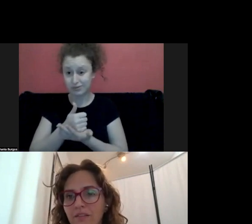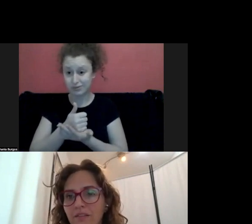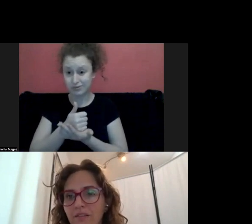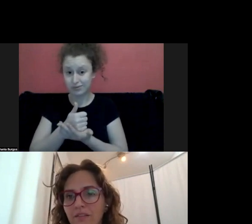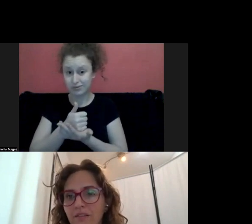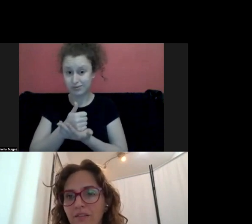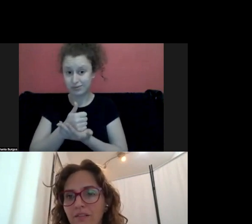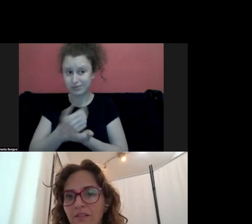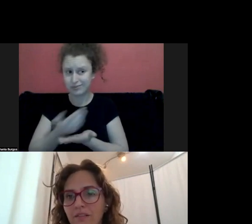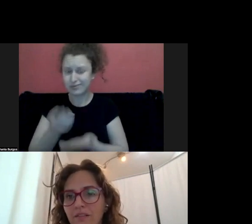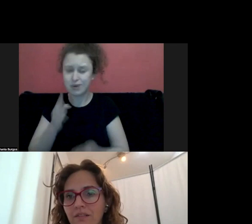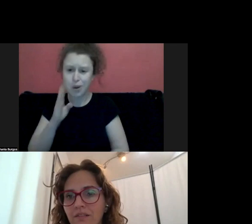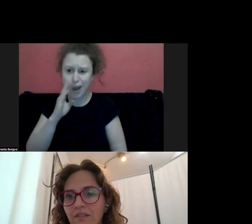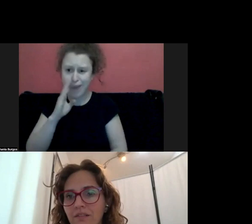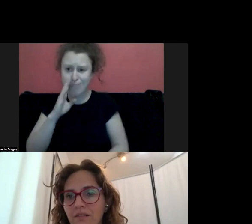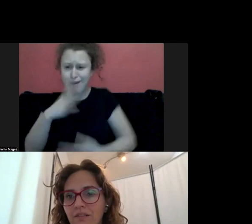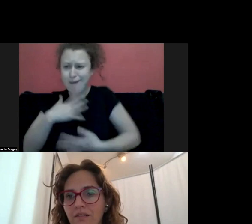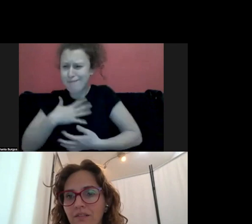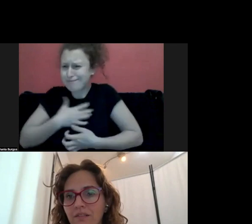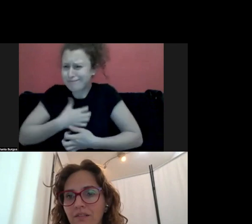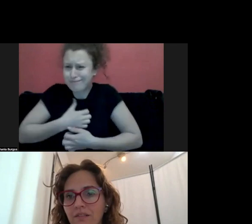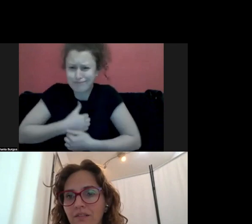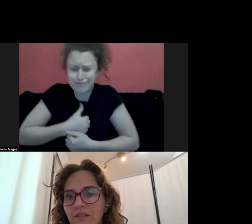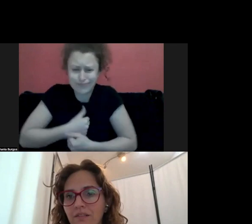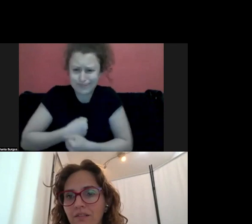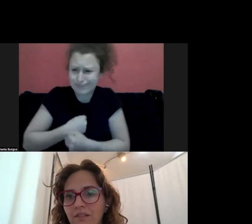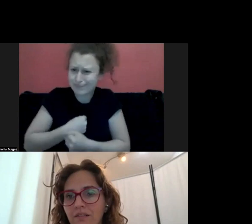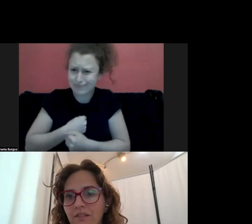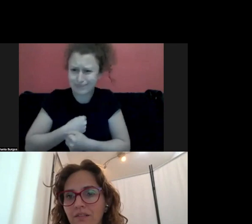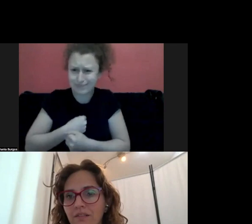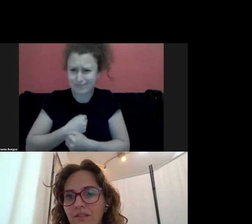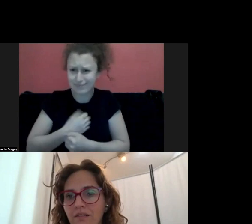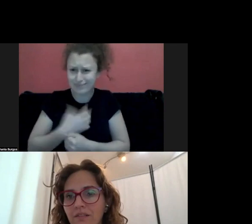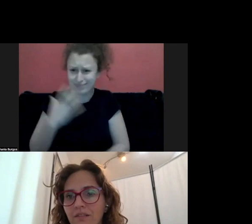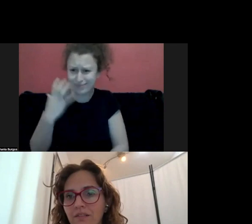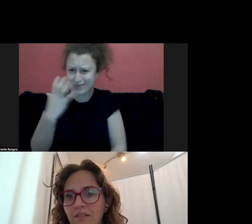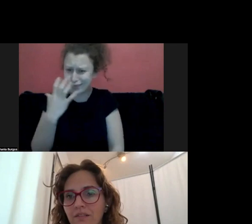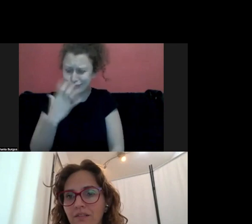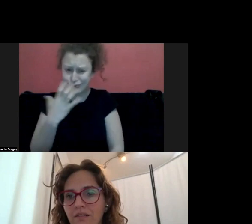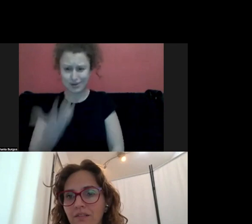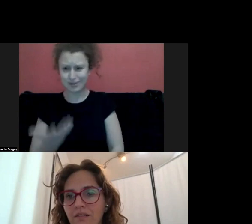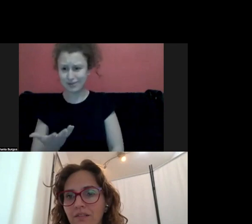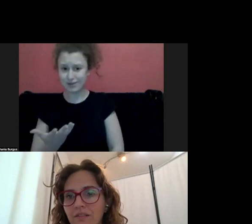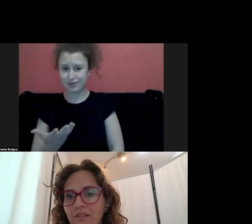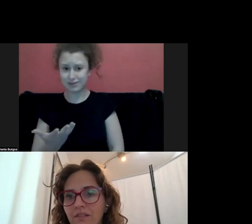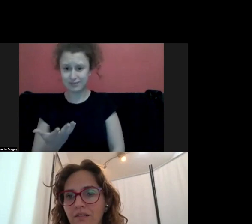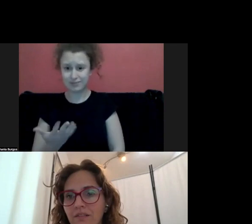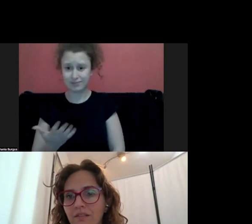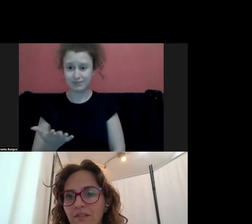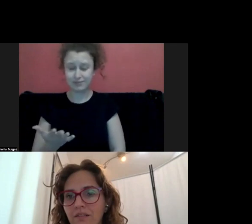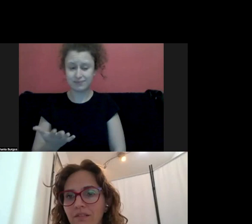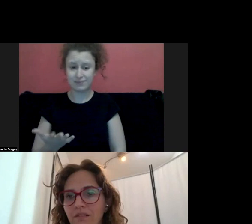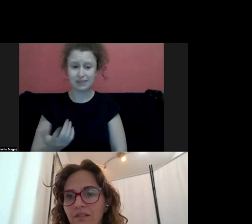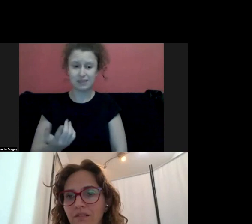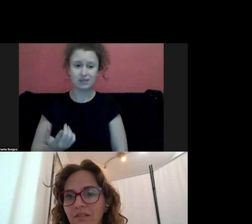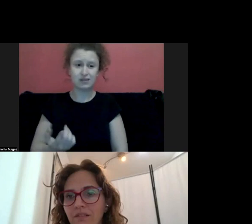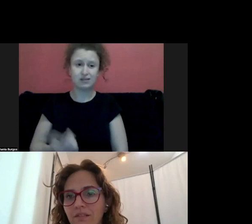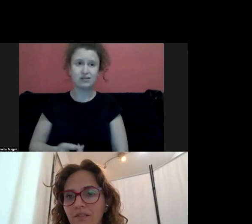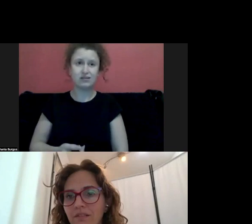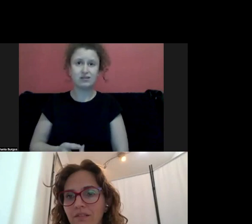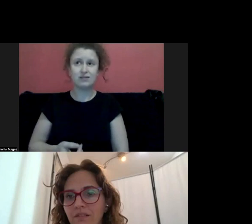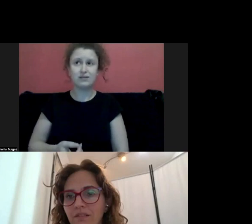Es horrible porque... Uy, me he quedado congelada. Es horrible porque